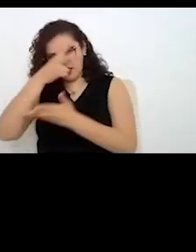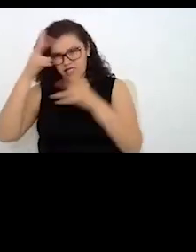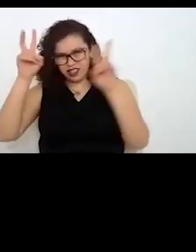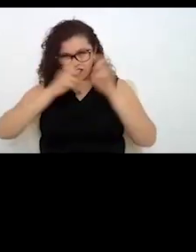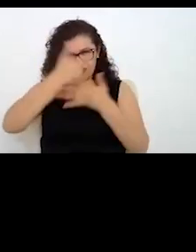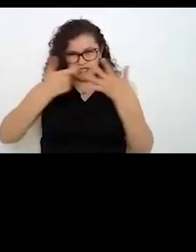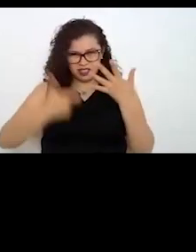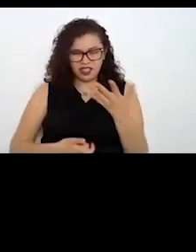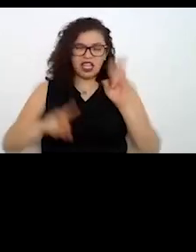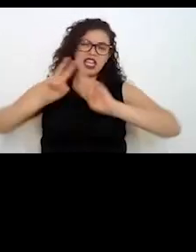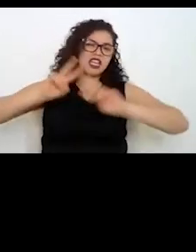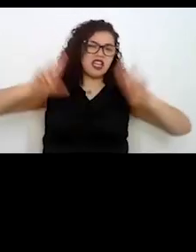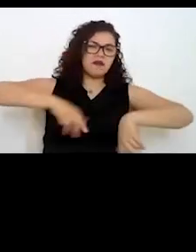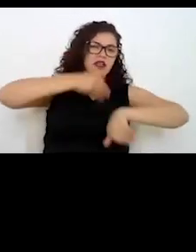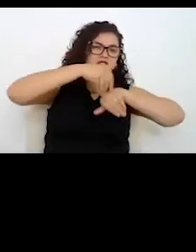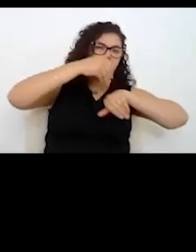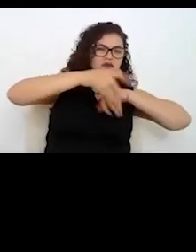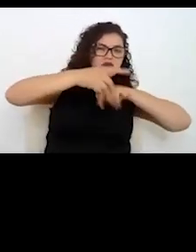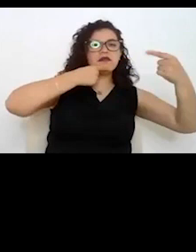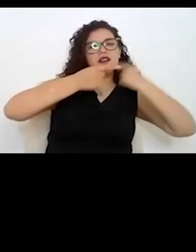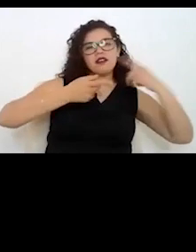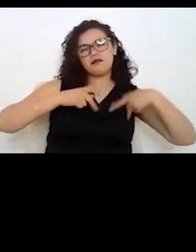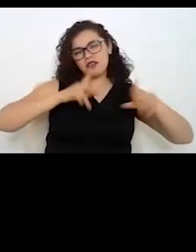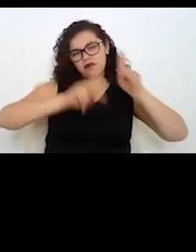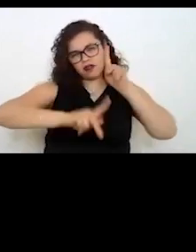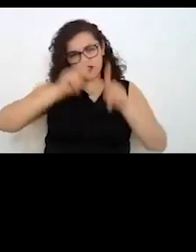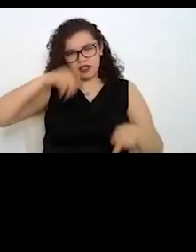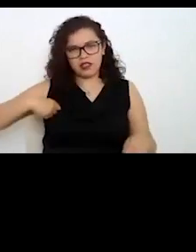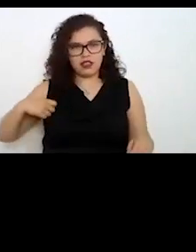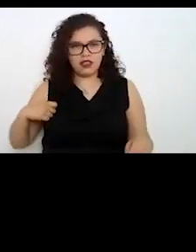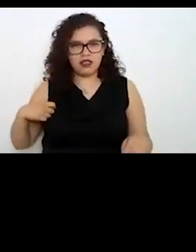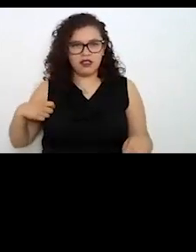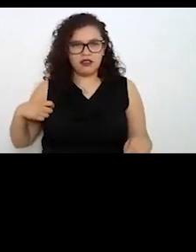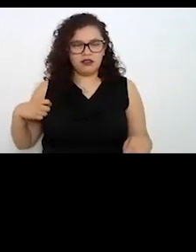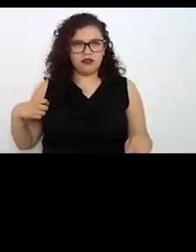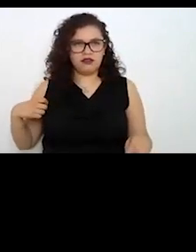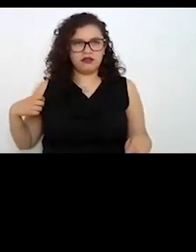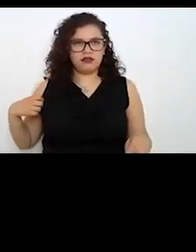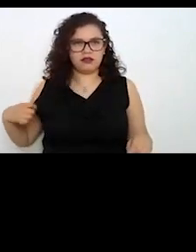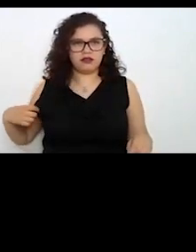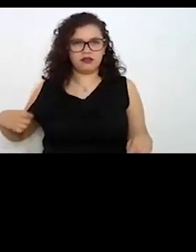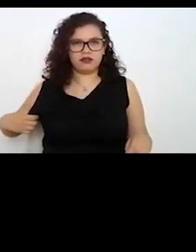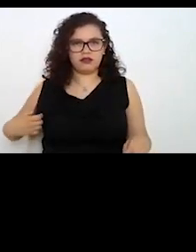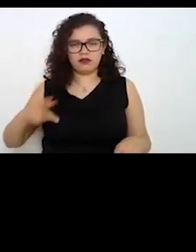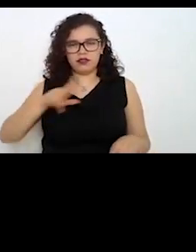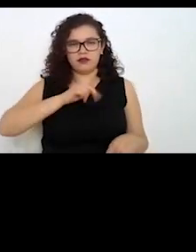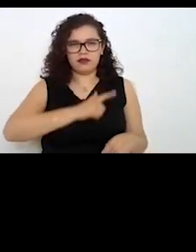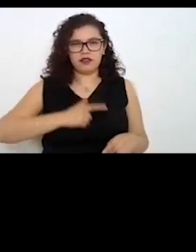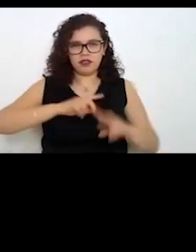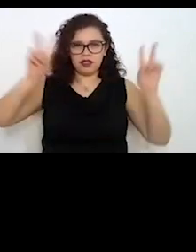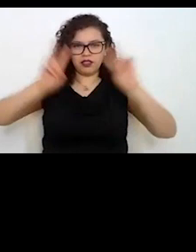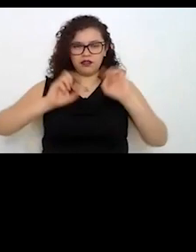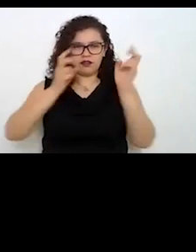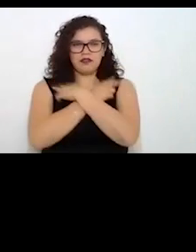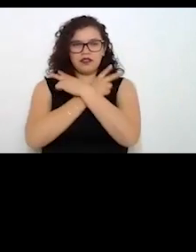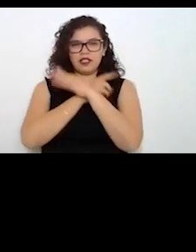temas, obviamente, de conversarlo con los trabajadores. Sin embargo, no es obligatorio. Me gustaría preguntar si este tema de las vacaciones sí